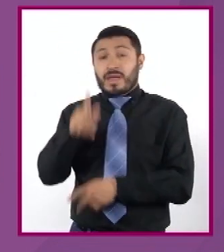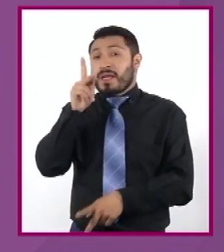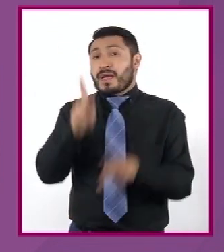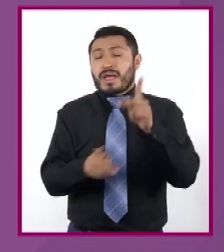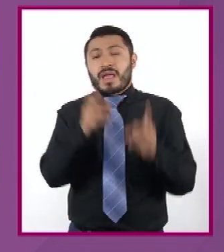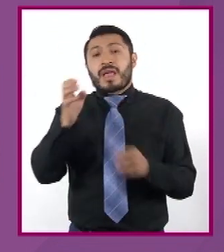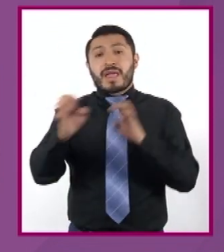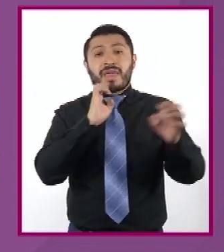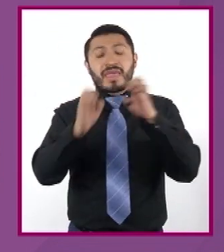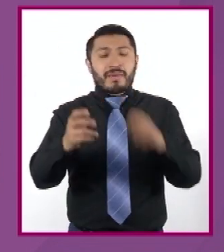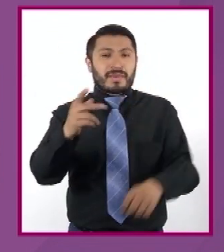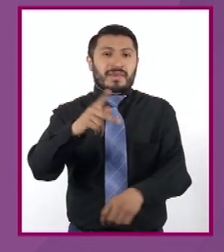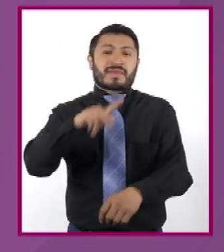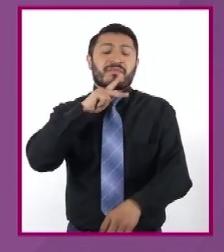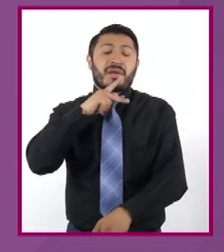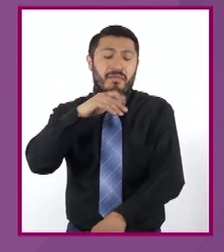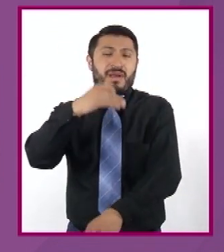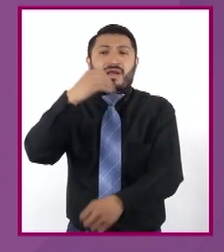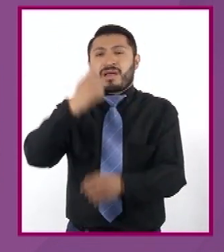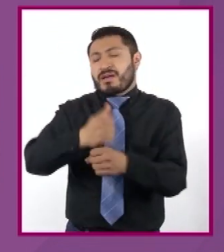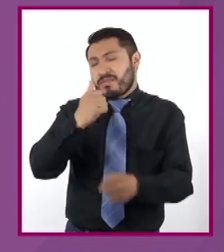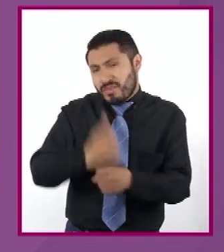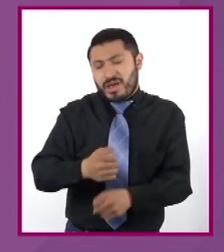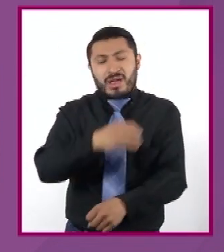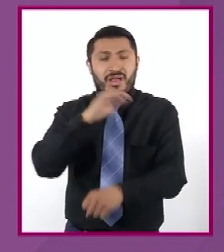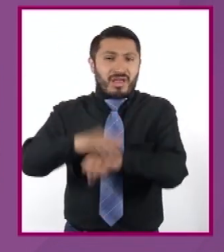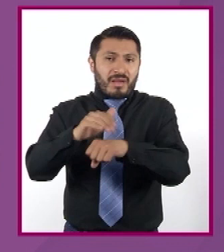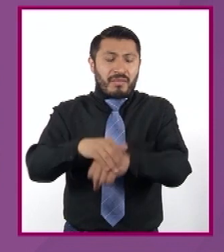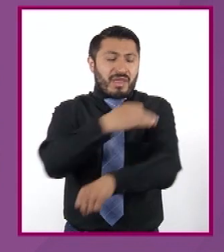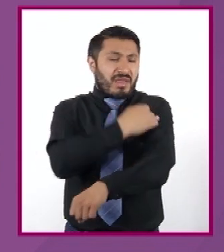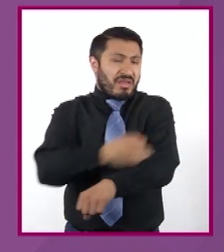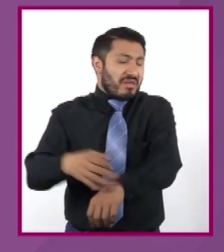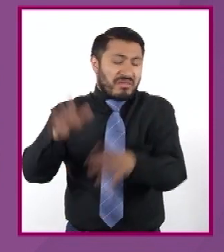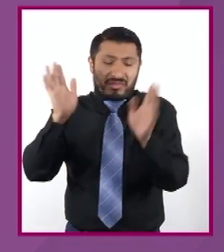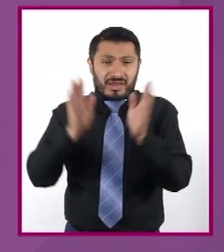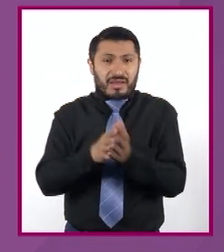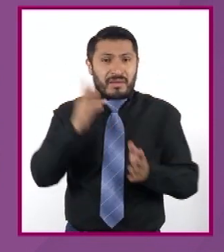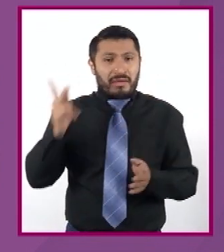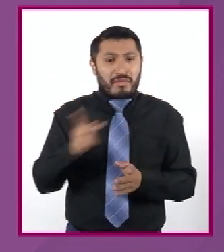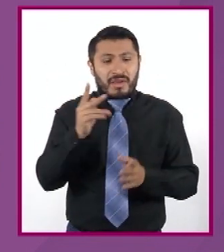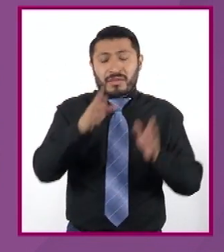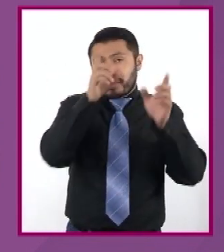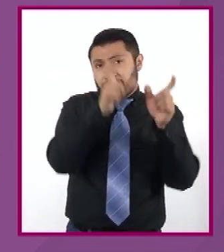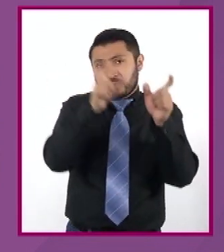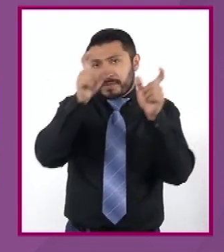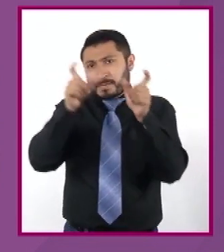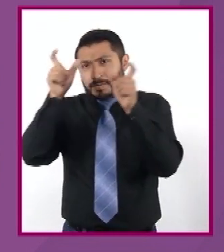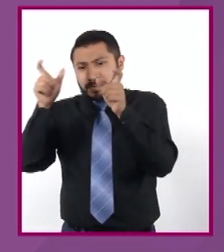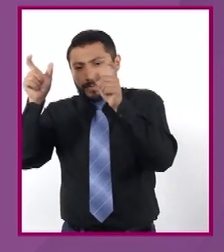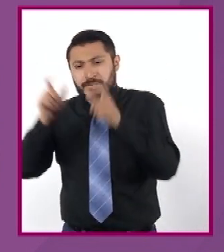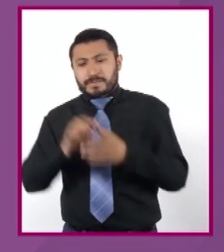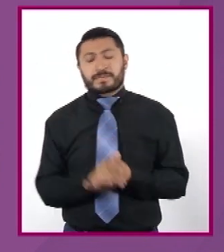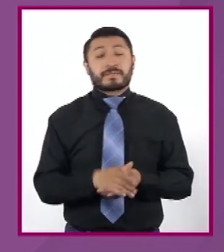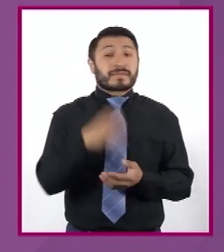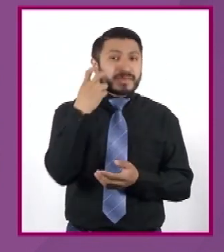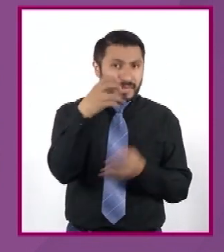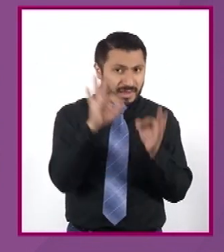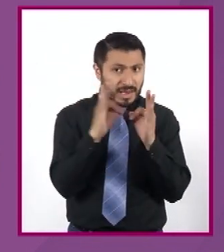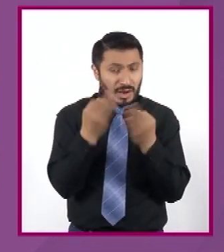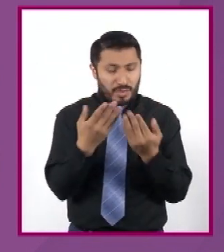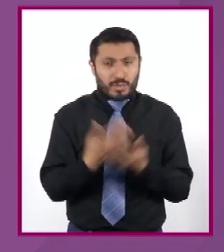padres, tutores, abuelos o amigos con las preguntas ubicadas en los siguientes recuadros. De esta